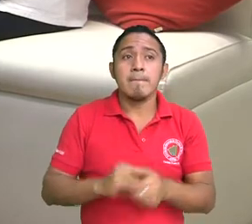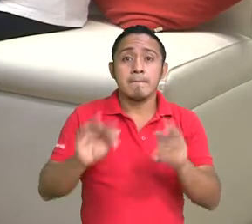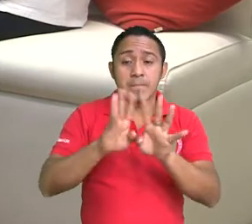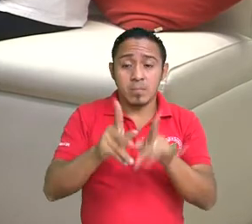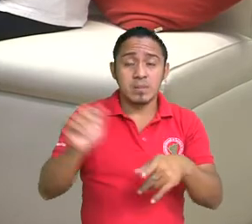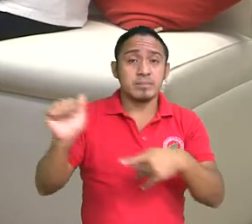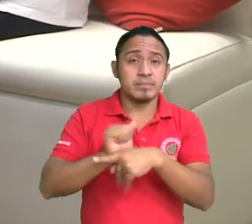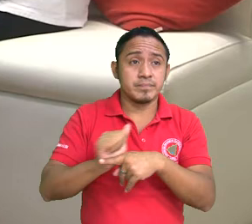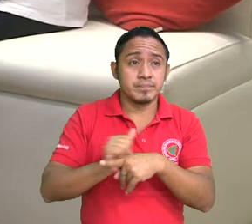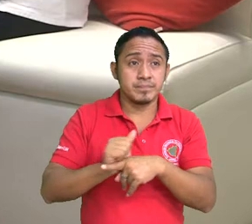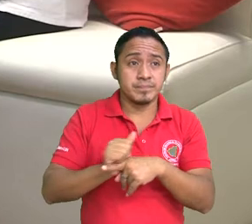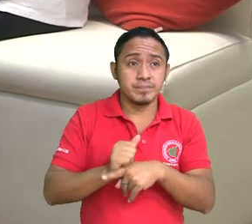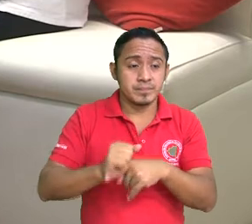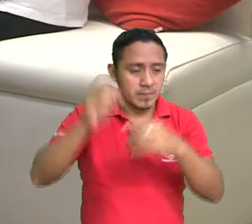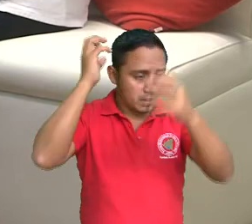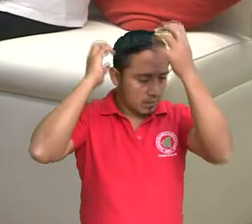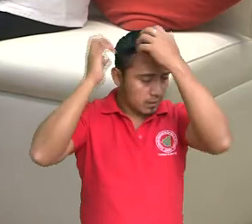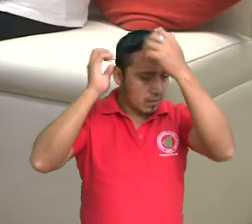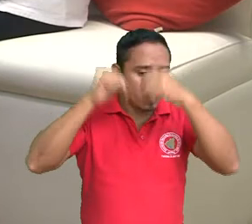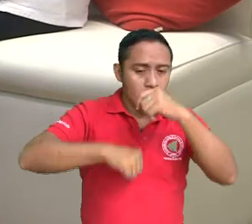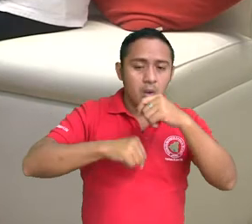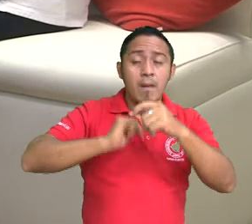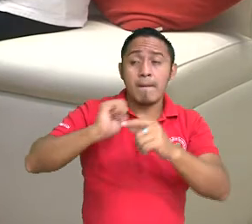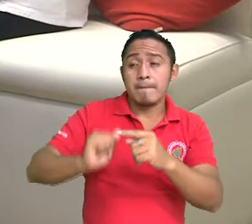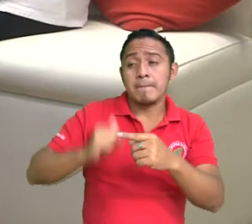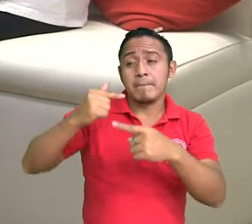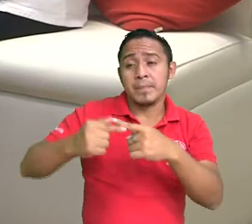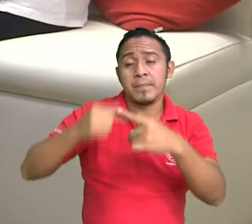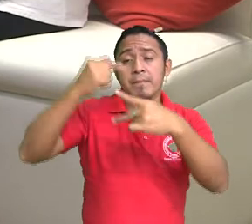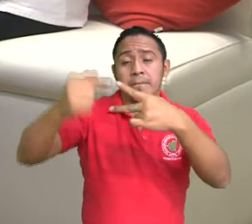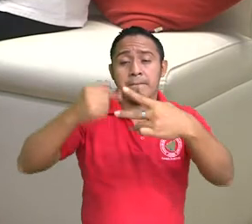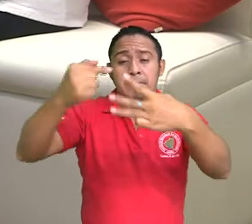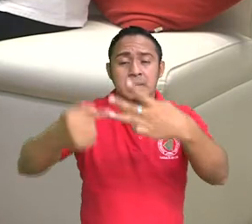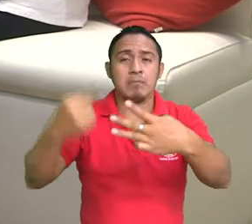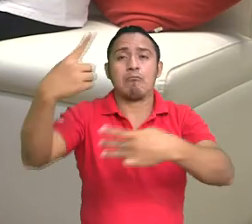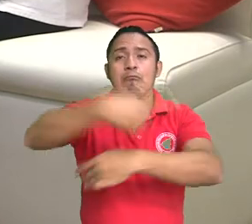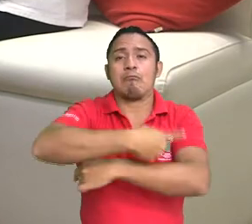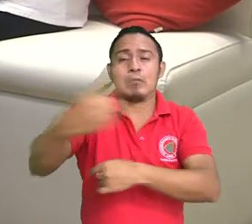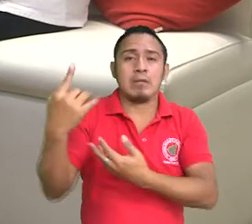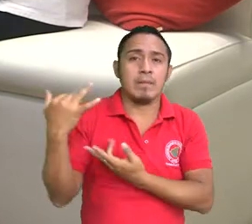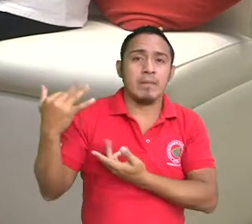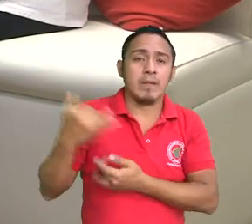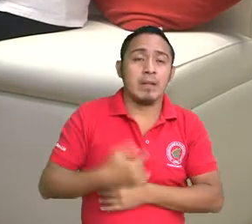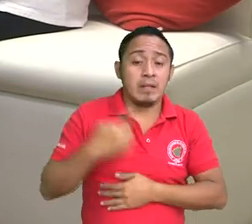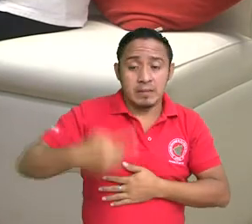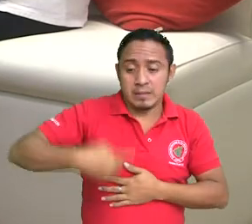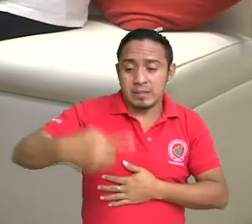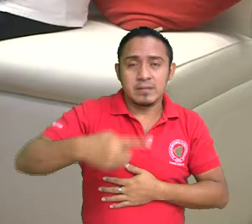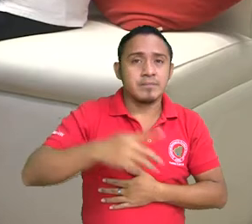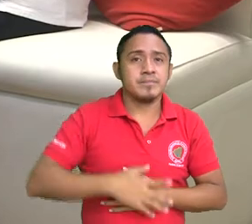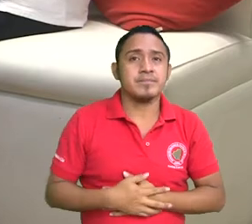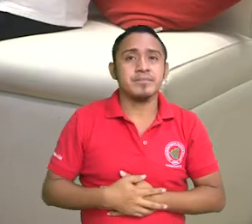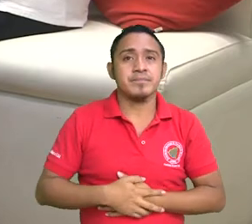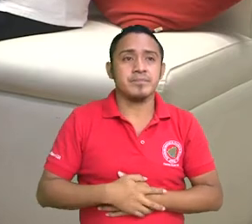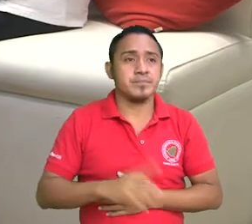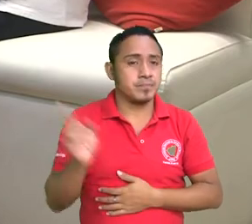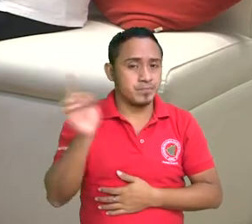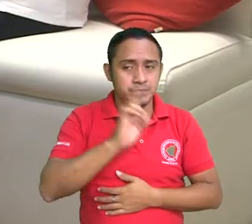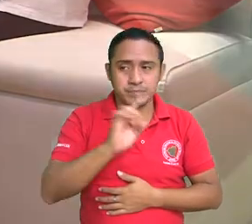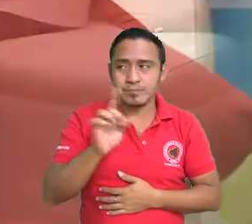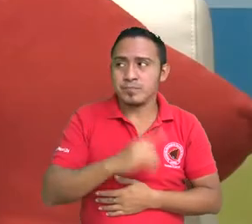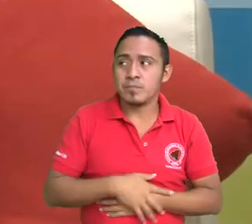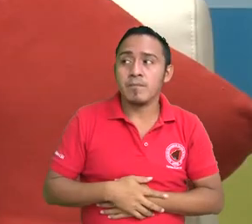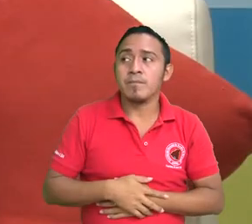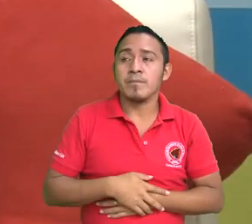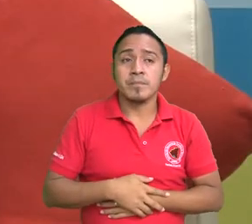lo practican. Se lavan el cabello hasta entre 2 días. No, sí. Se lo lavan diario. No, no es adecuado el